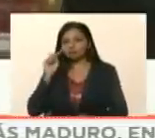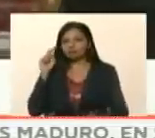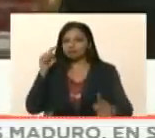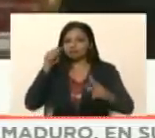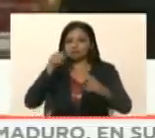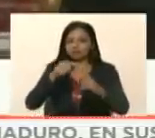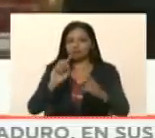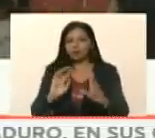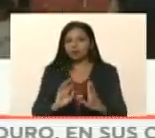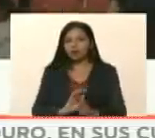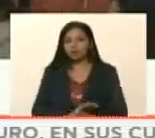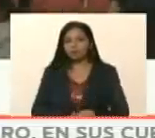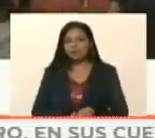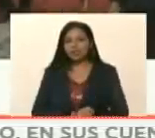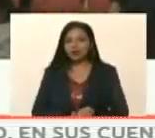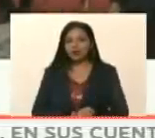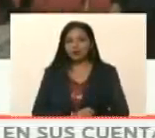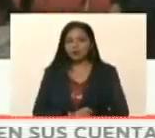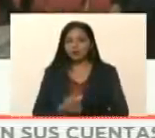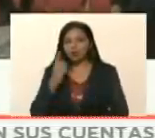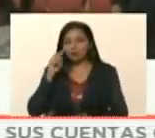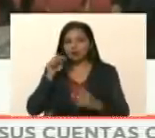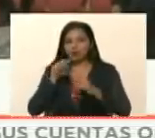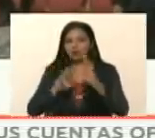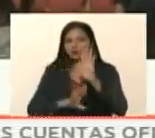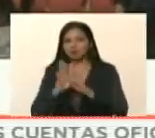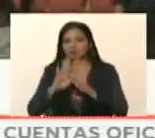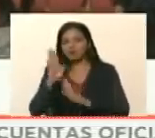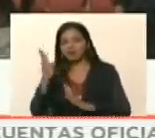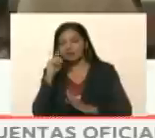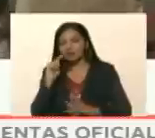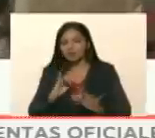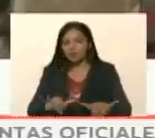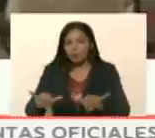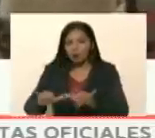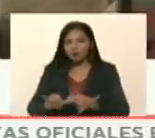objetivos de la vida y del desarrollo.